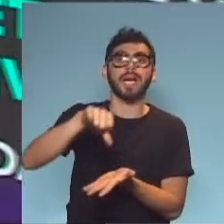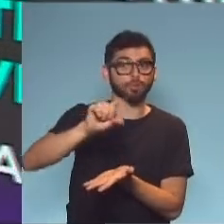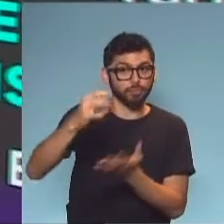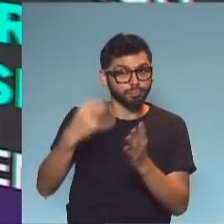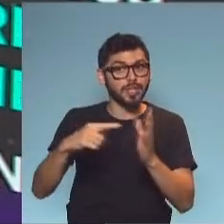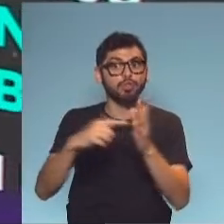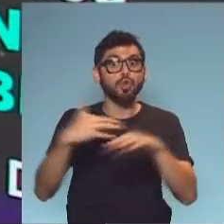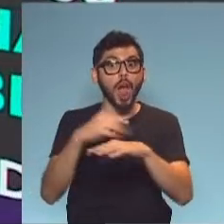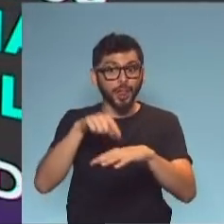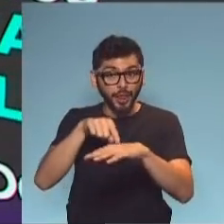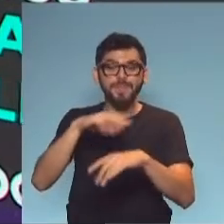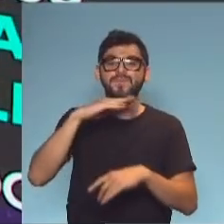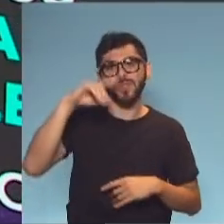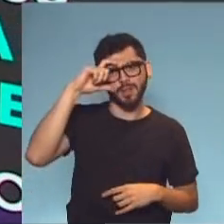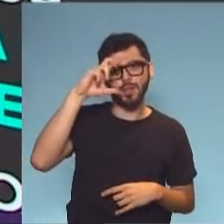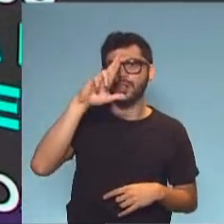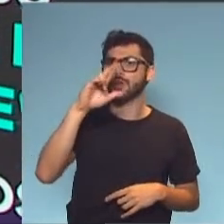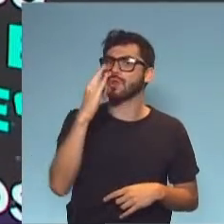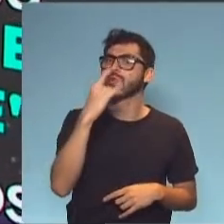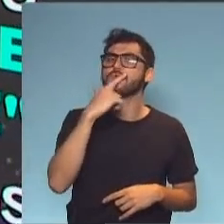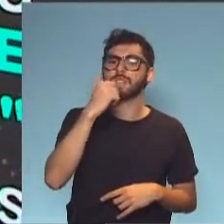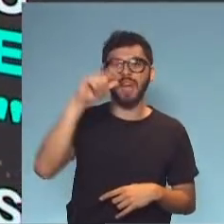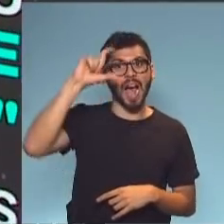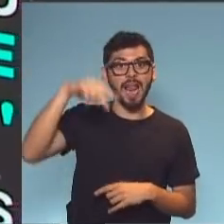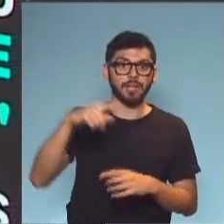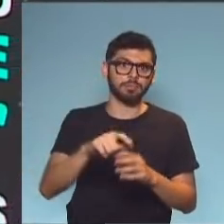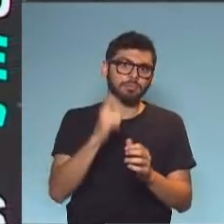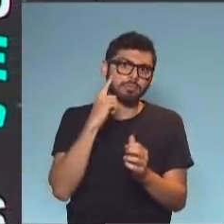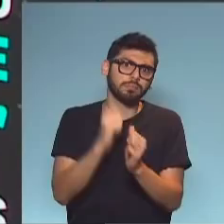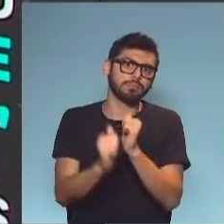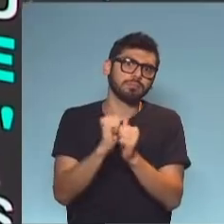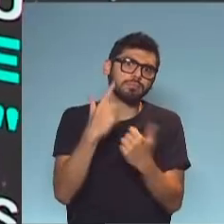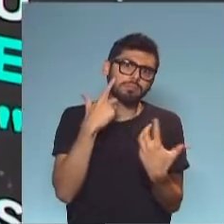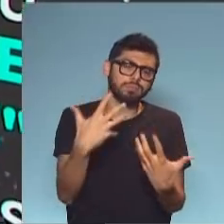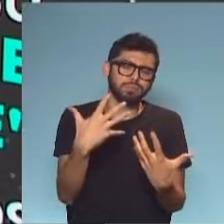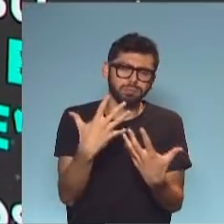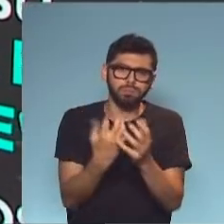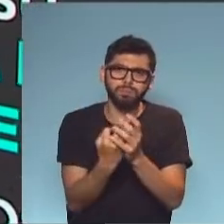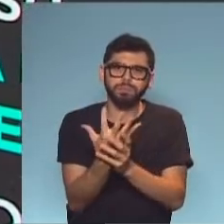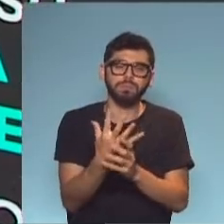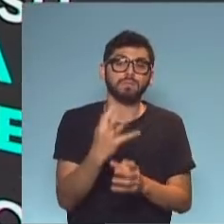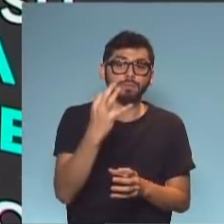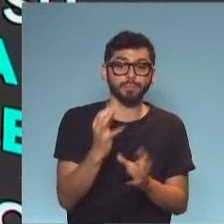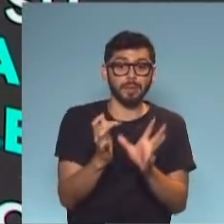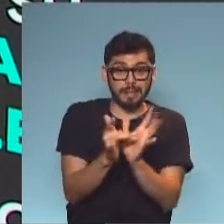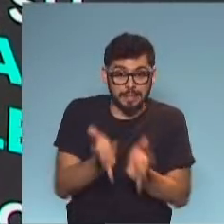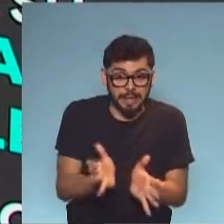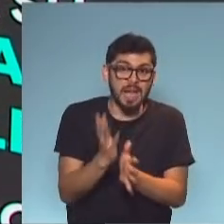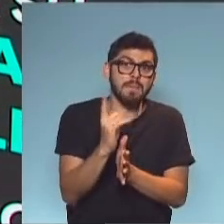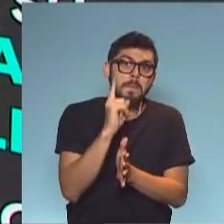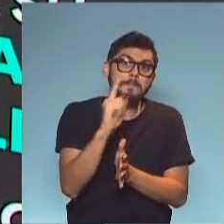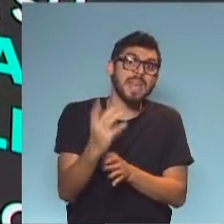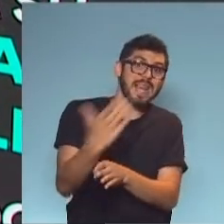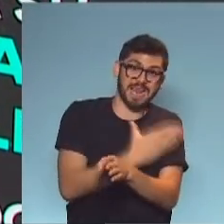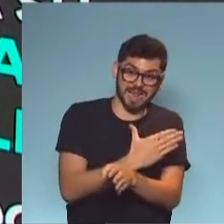ciudad, la ciudad de Jerusalén, que es una de las ciudades más históricas del mundo. Fue fundada en el año 1000 a.C.,